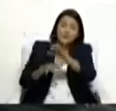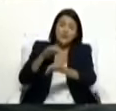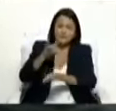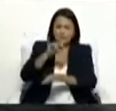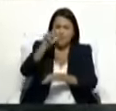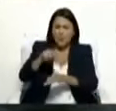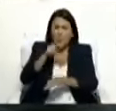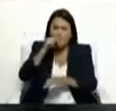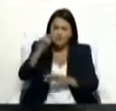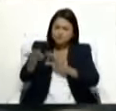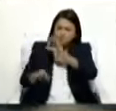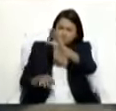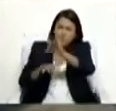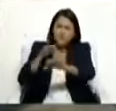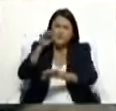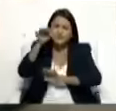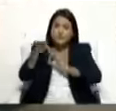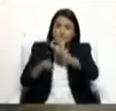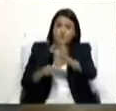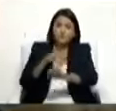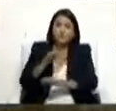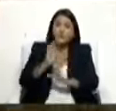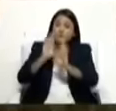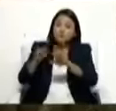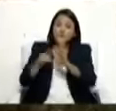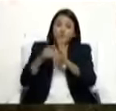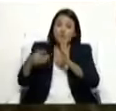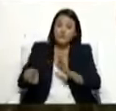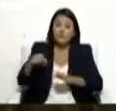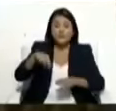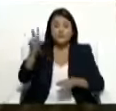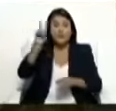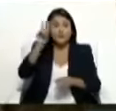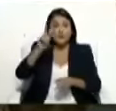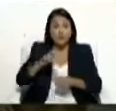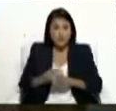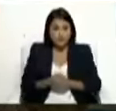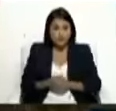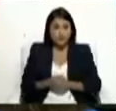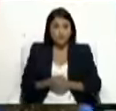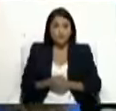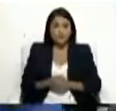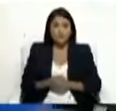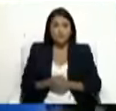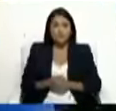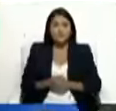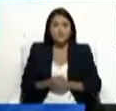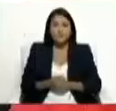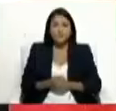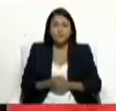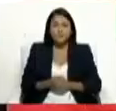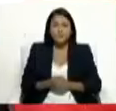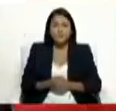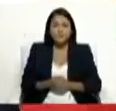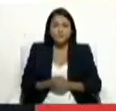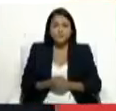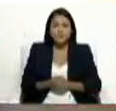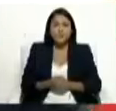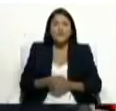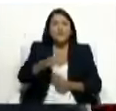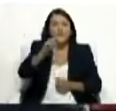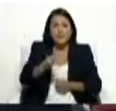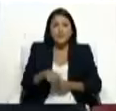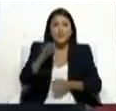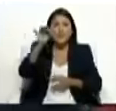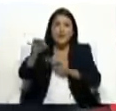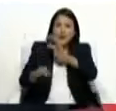su exposición defender los derechos del pueblo venezolano. Destacaba además